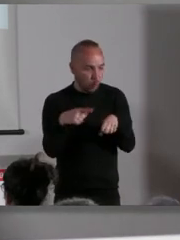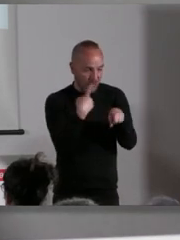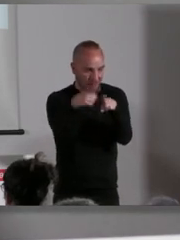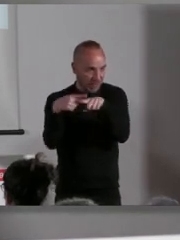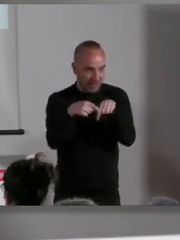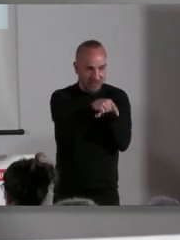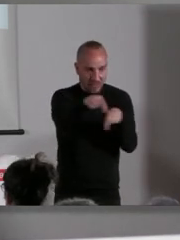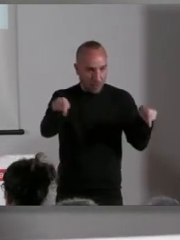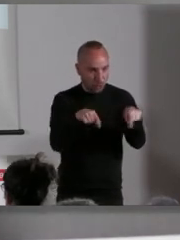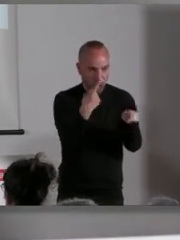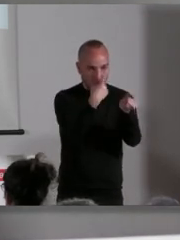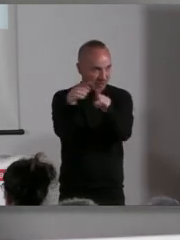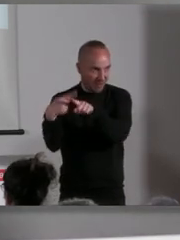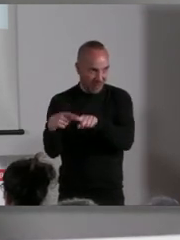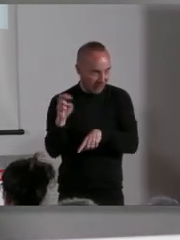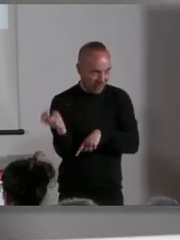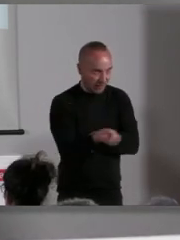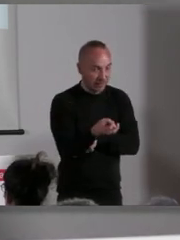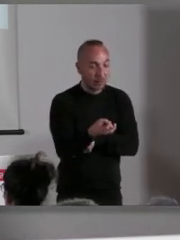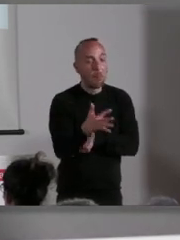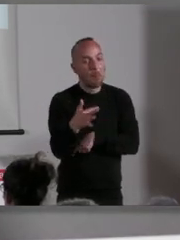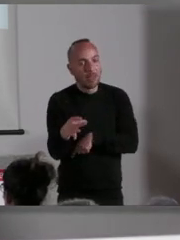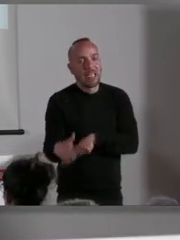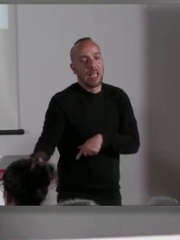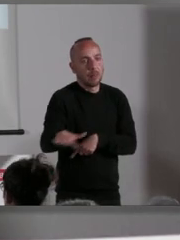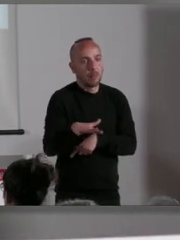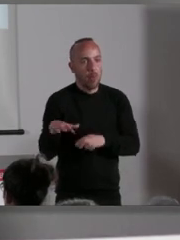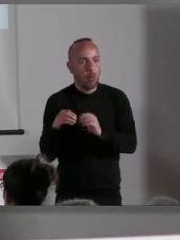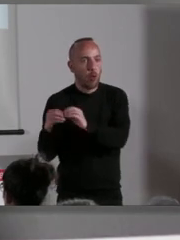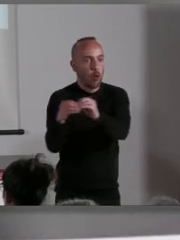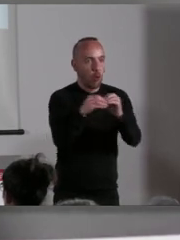de las casas y con espacios comunes.